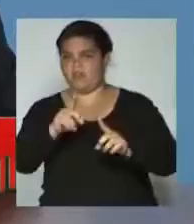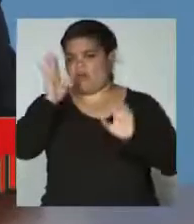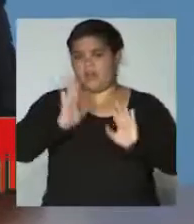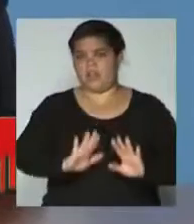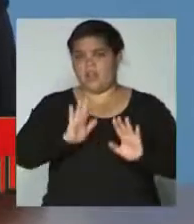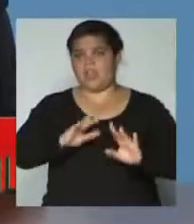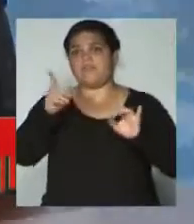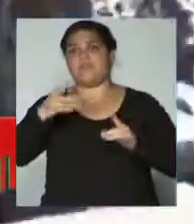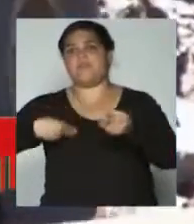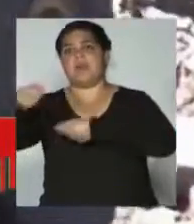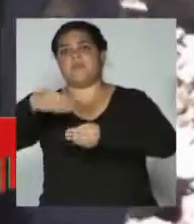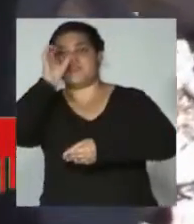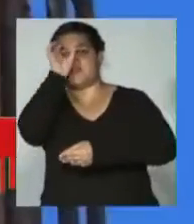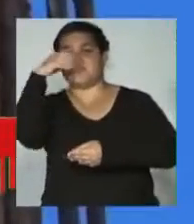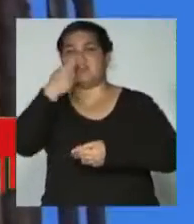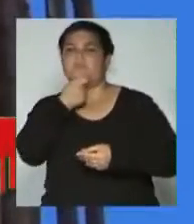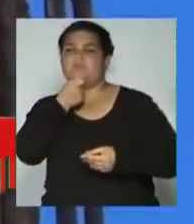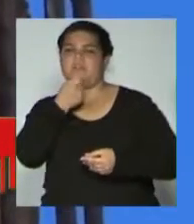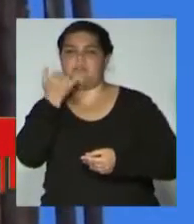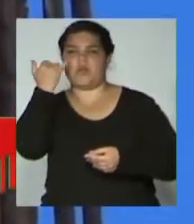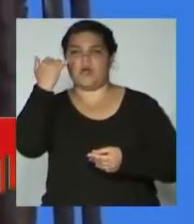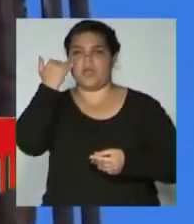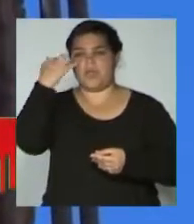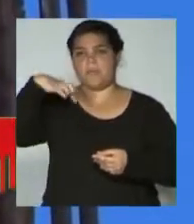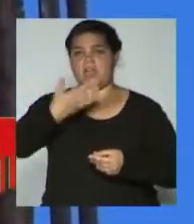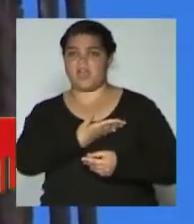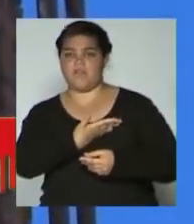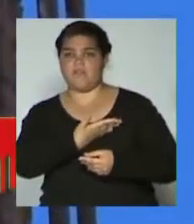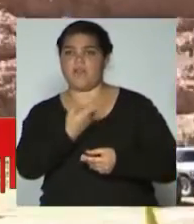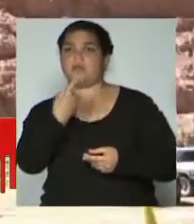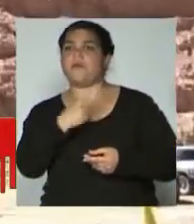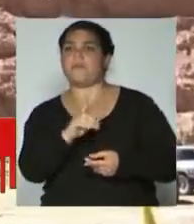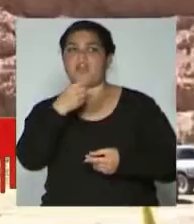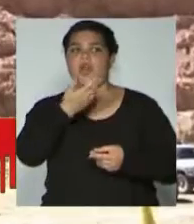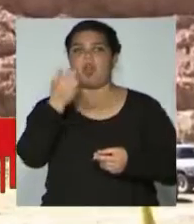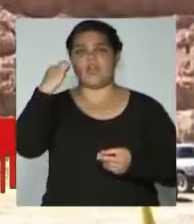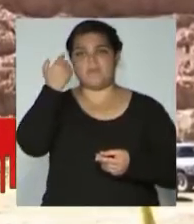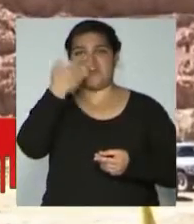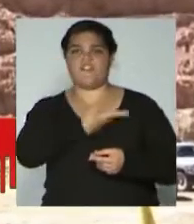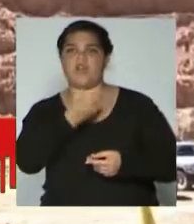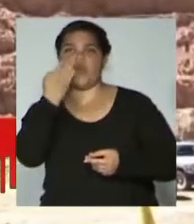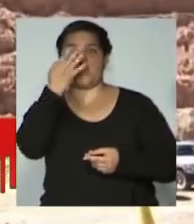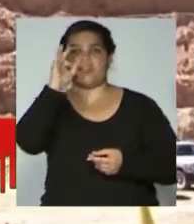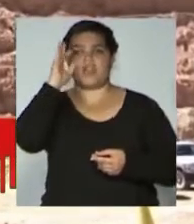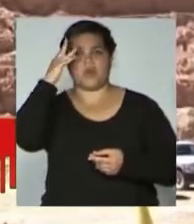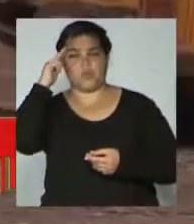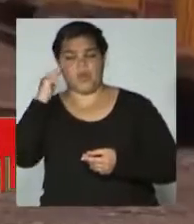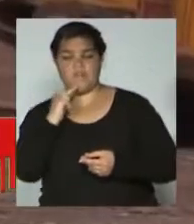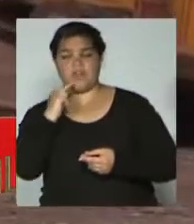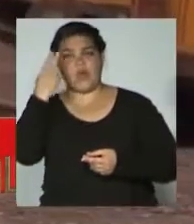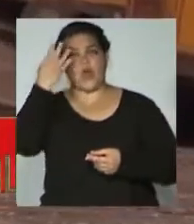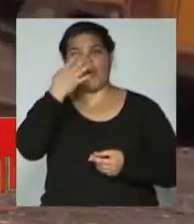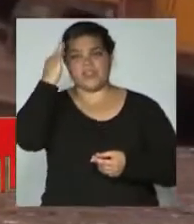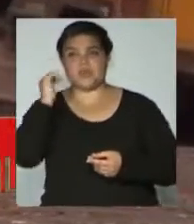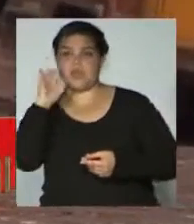minera como puede ser justamente YPF, aunque YPF tiene gran parte de su capital, el 49%, que es privado.